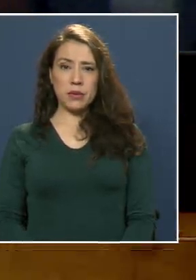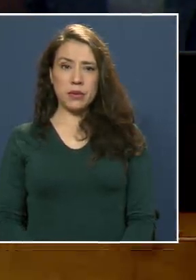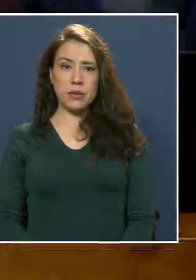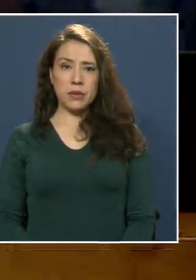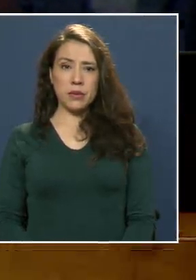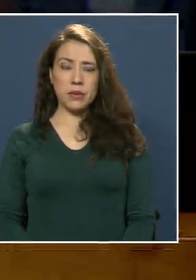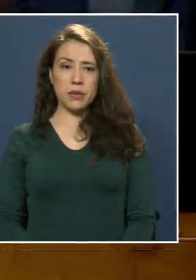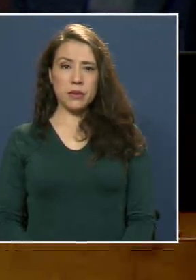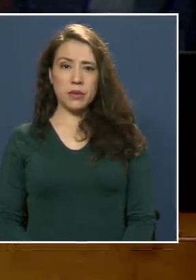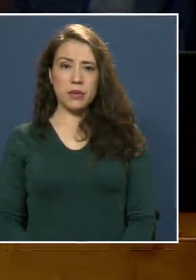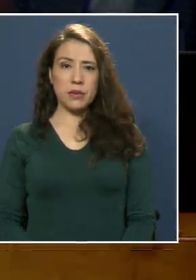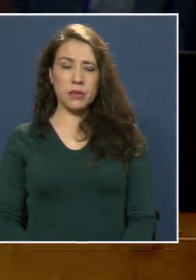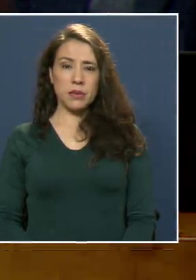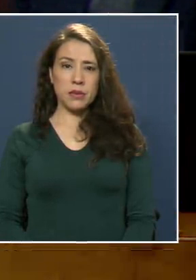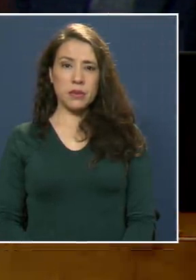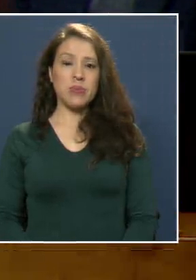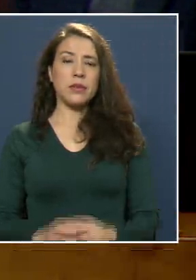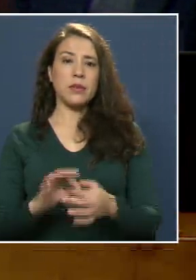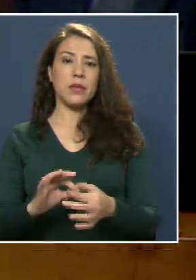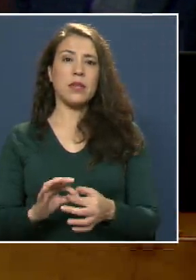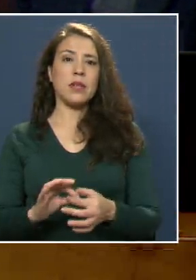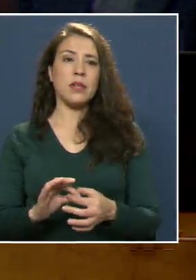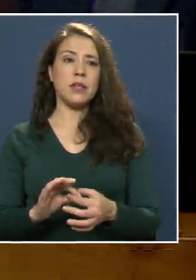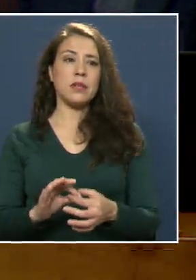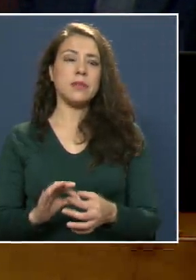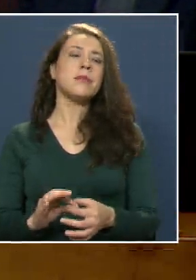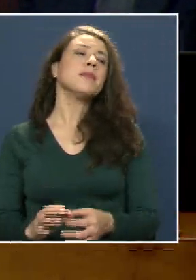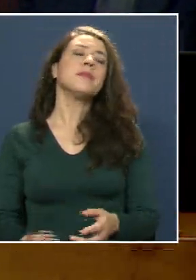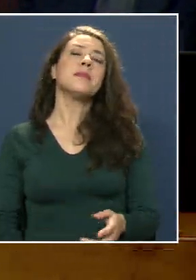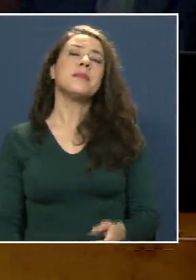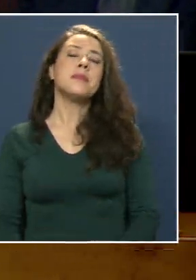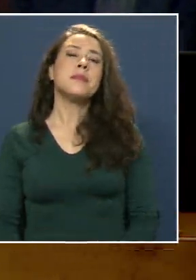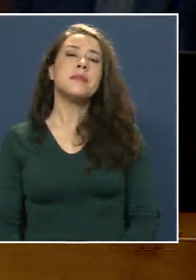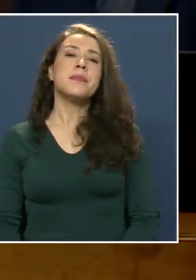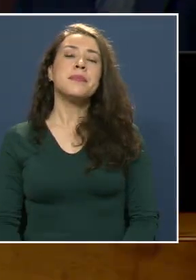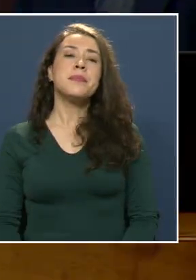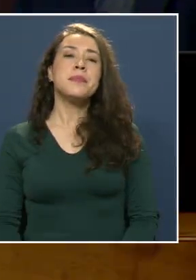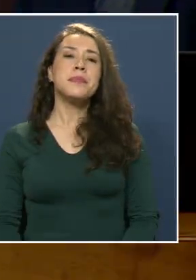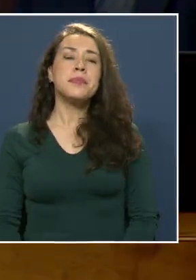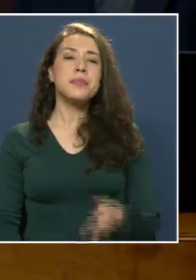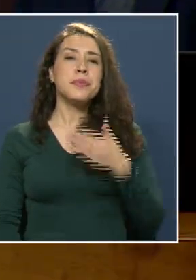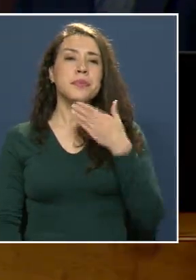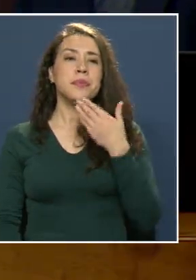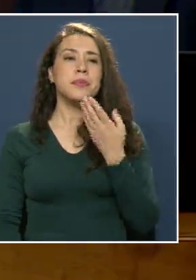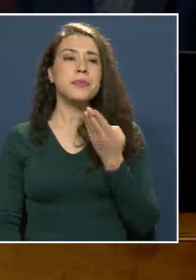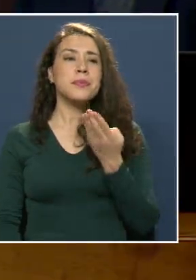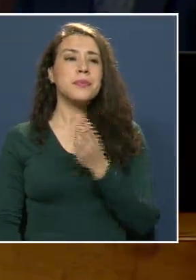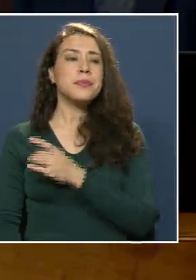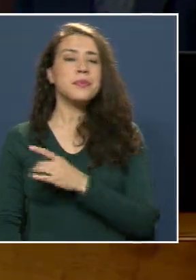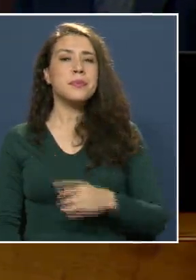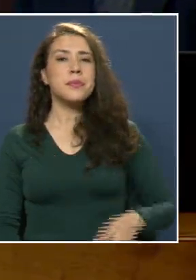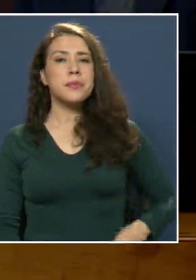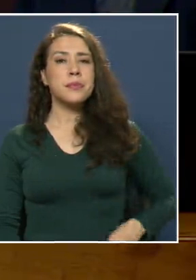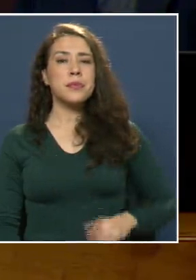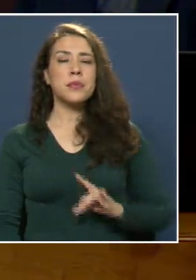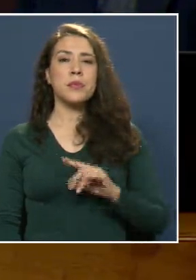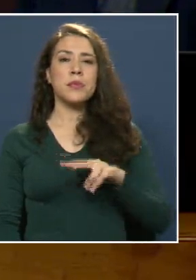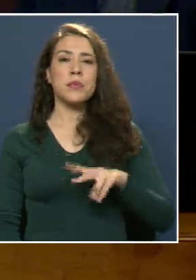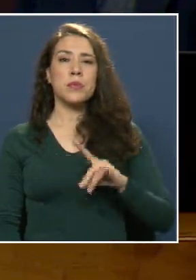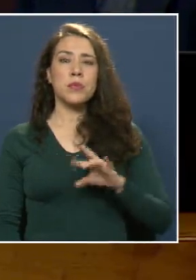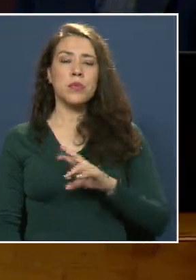Gracias, honorable diputado. Le ofrezco la palabra a continuación al honorable diputado don Francisco